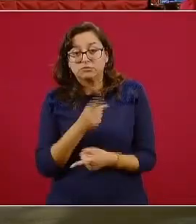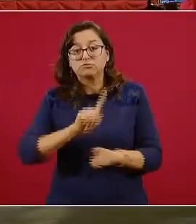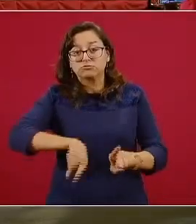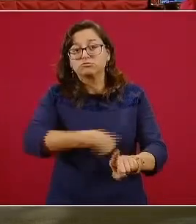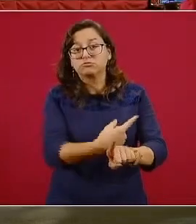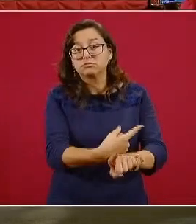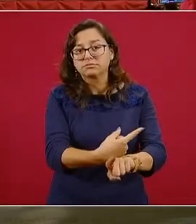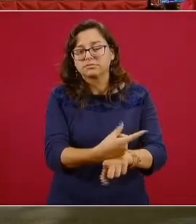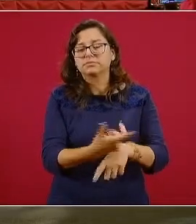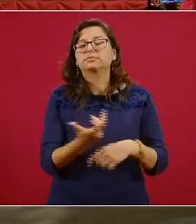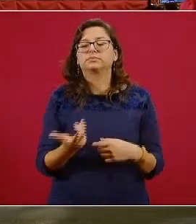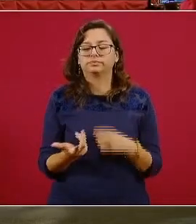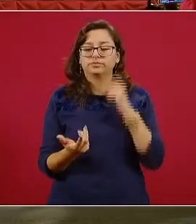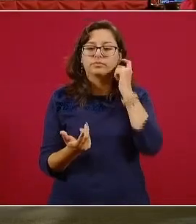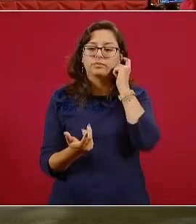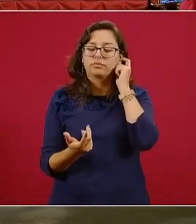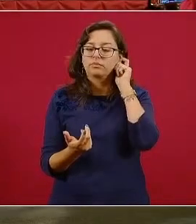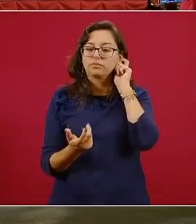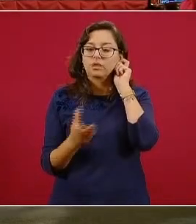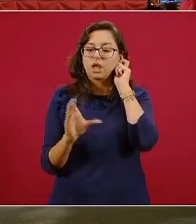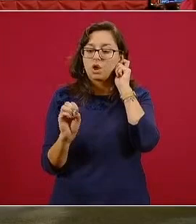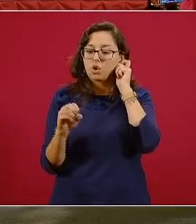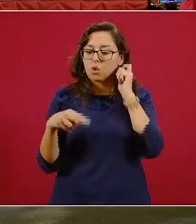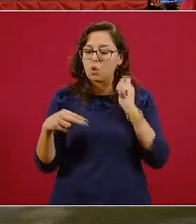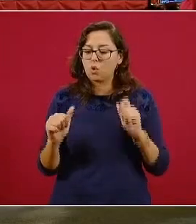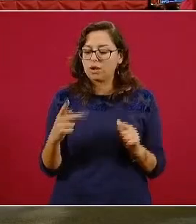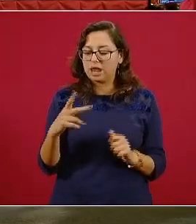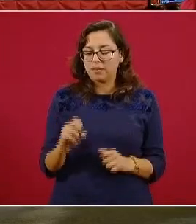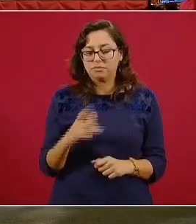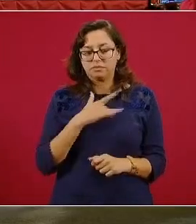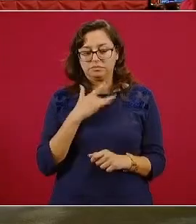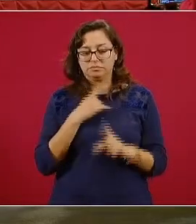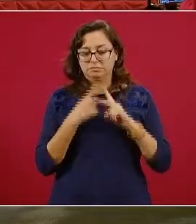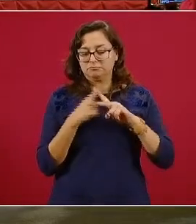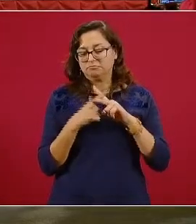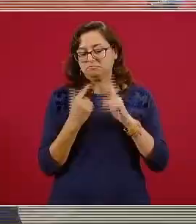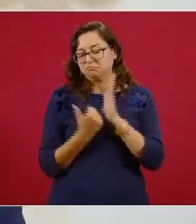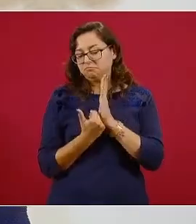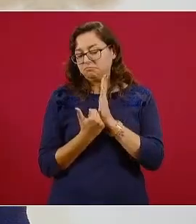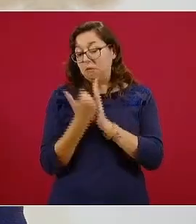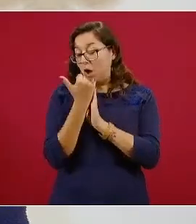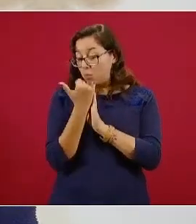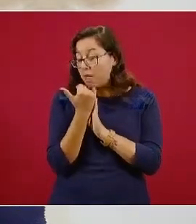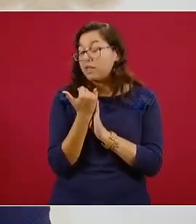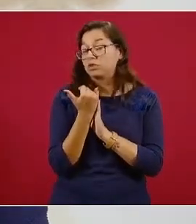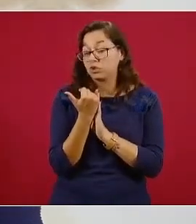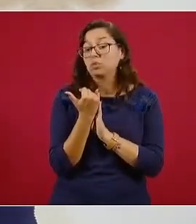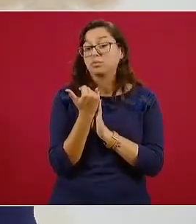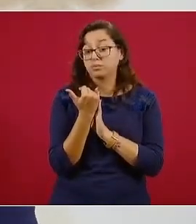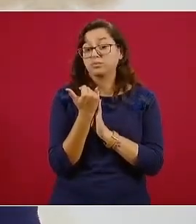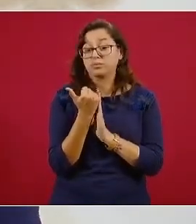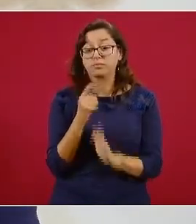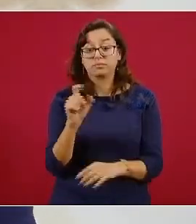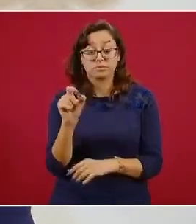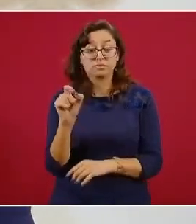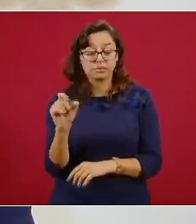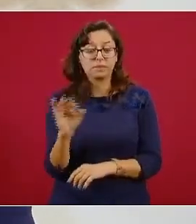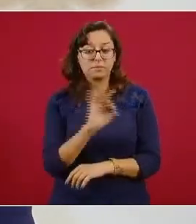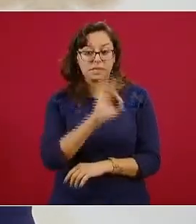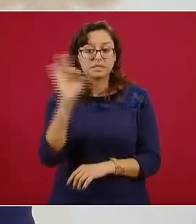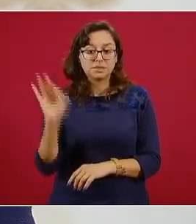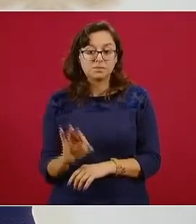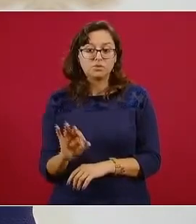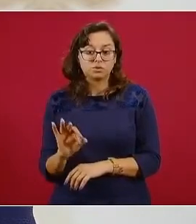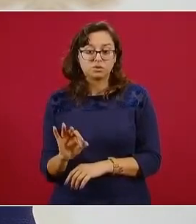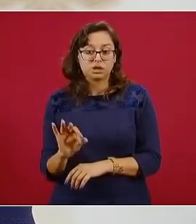El aumento lo tenemos estimado en CONAPO en una estimación conservadora de 20%, por